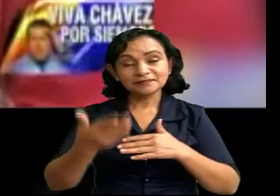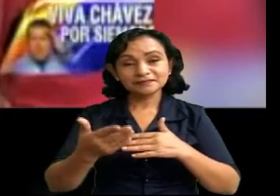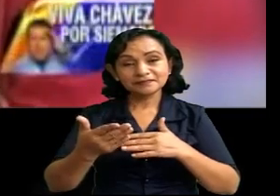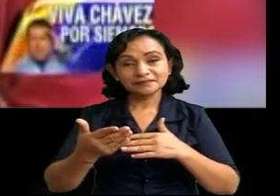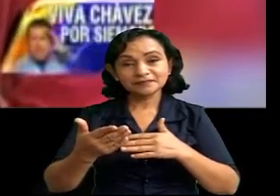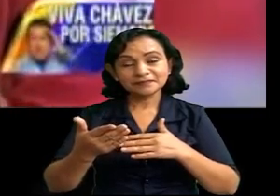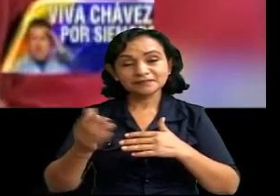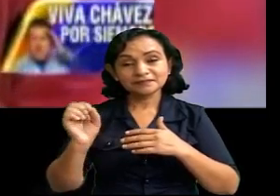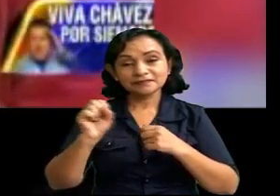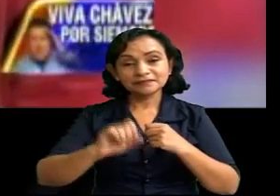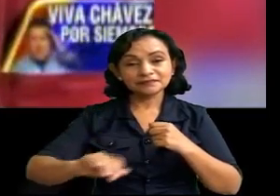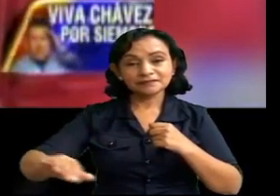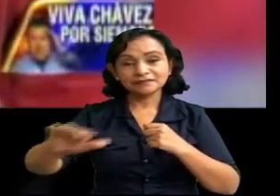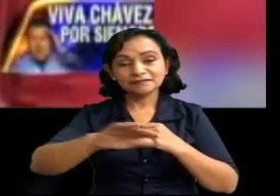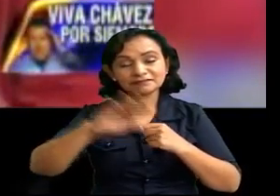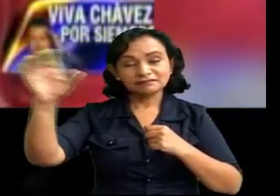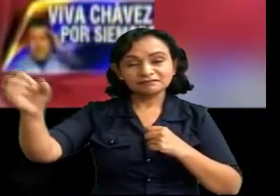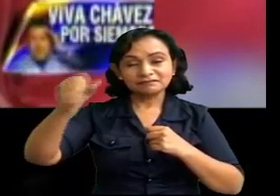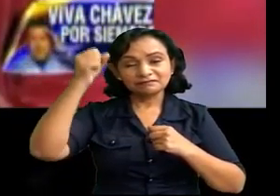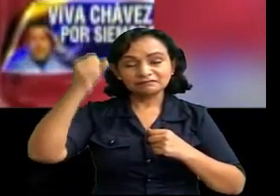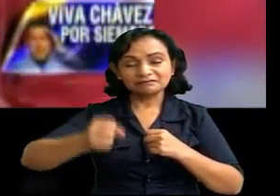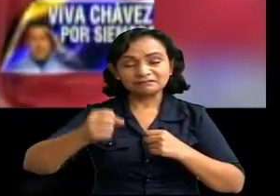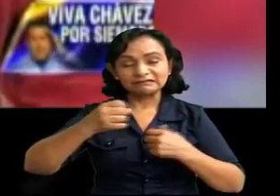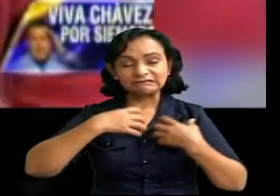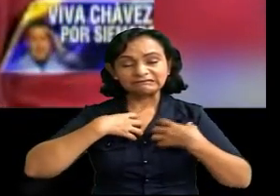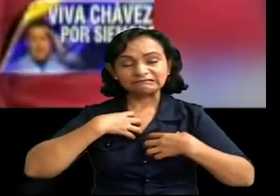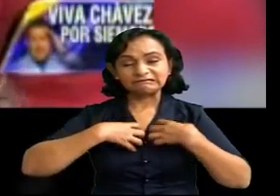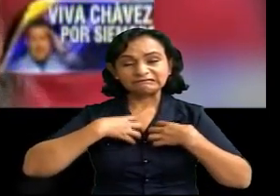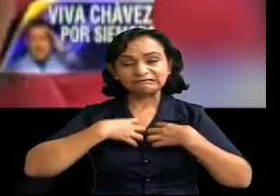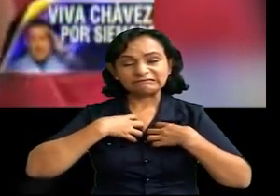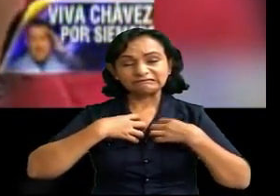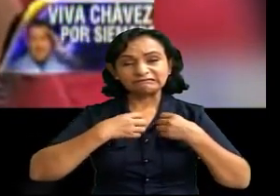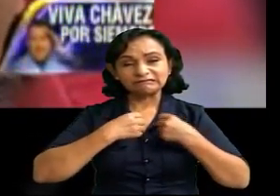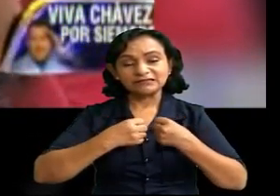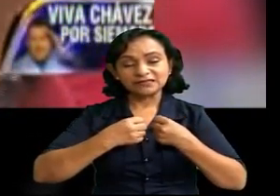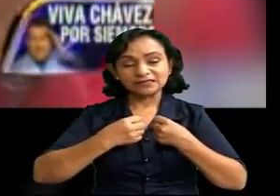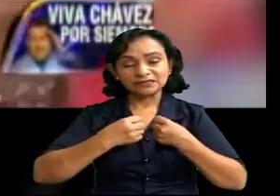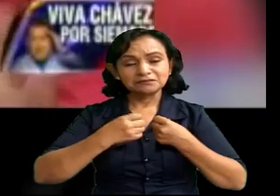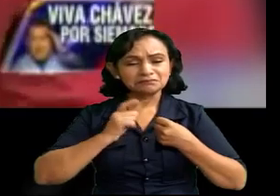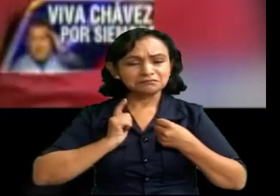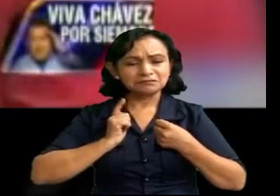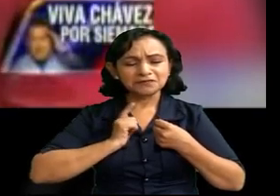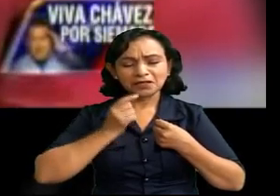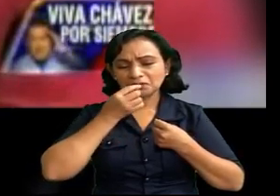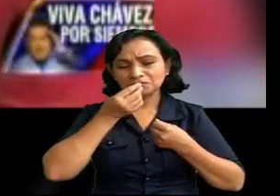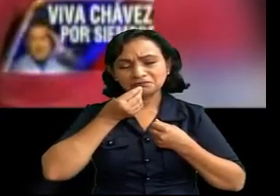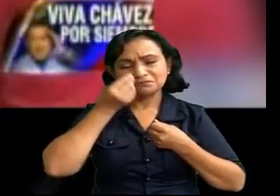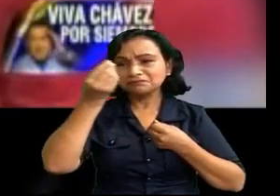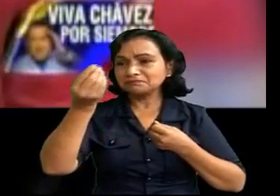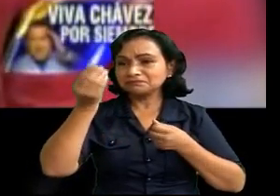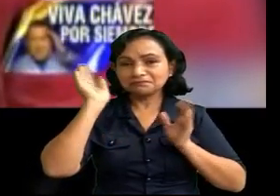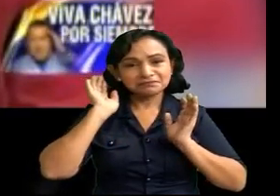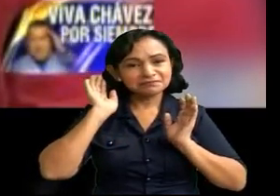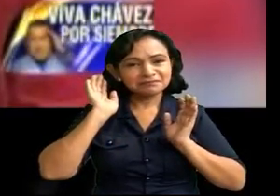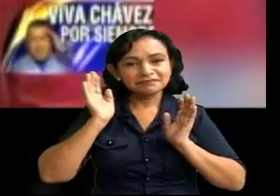Luego viene la sociedad capitalista y nos enferma de egoísmo. Pero él comparte lo que tiene en la boca.